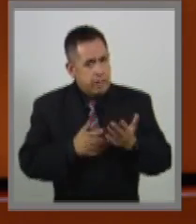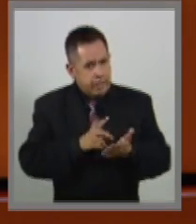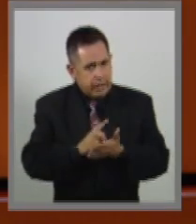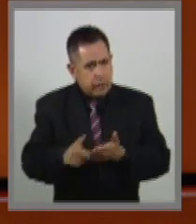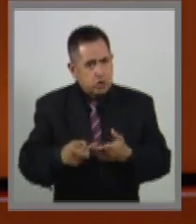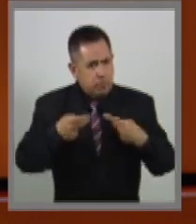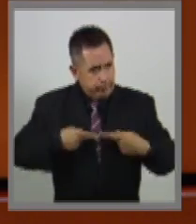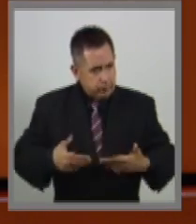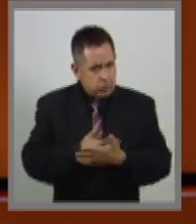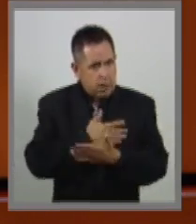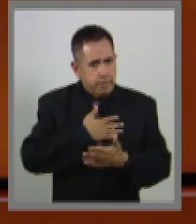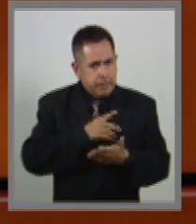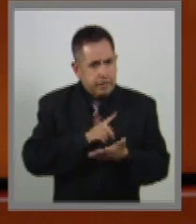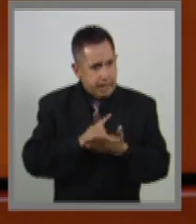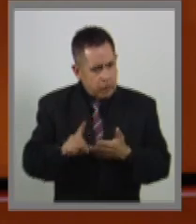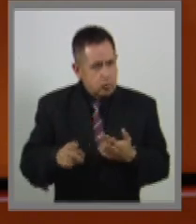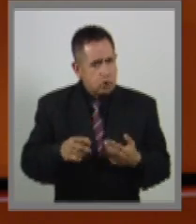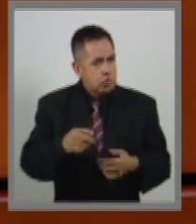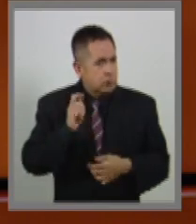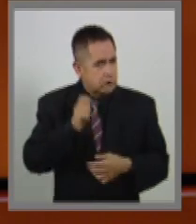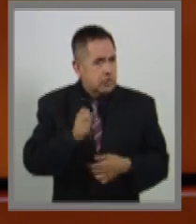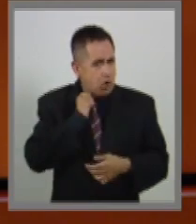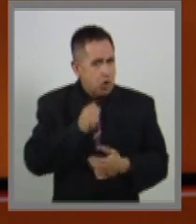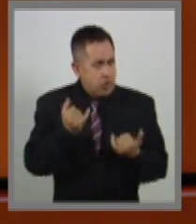derecho como legislador y la igualdad,